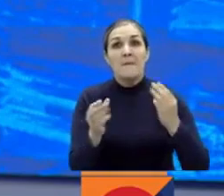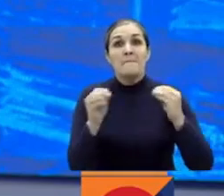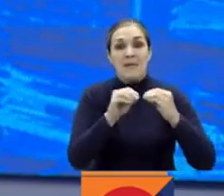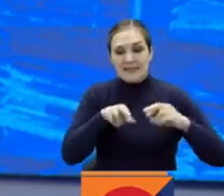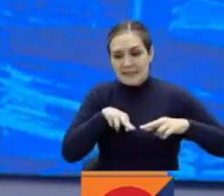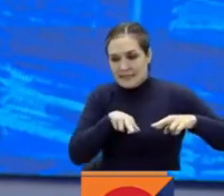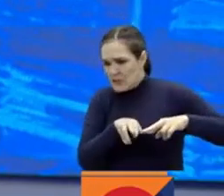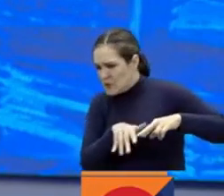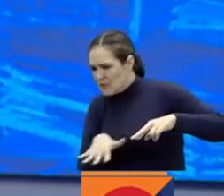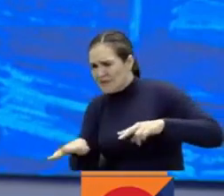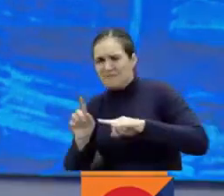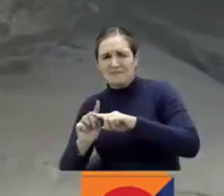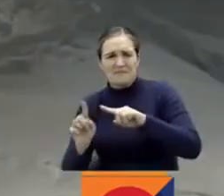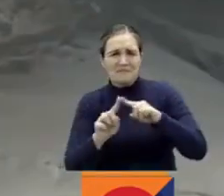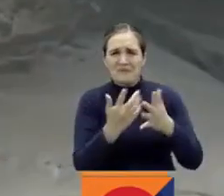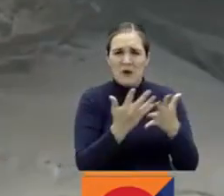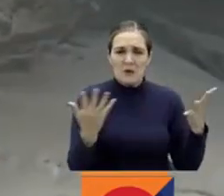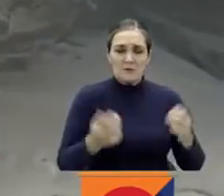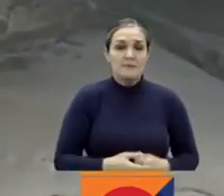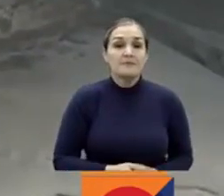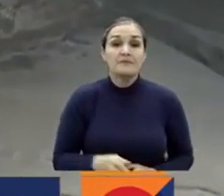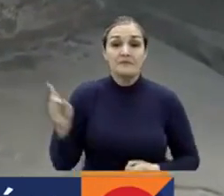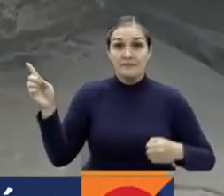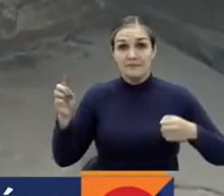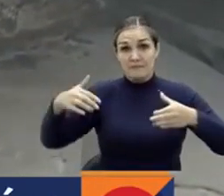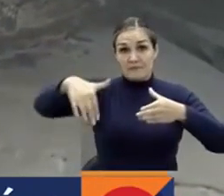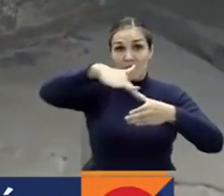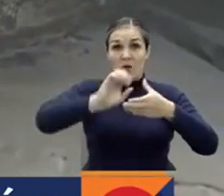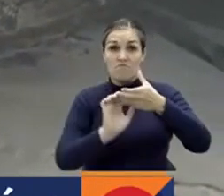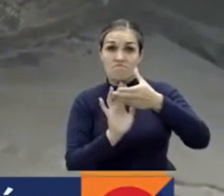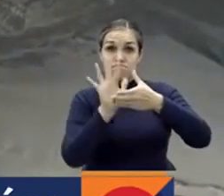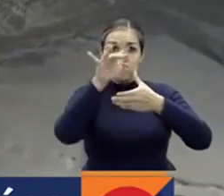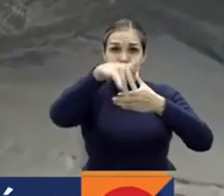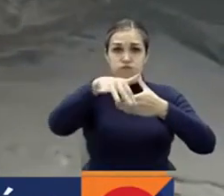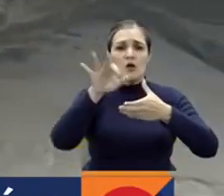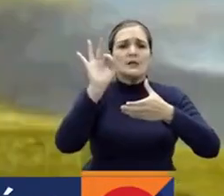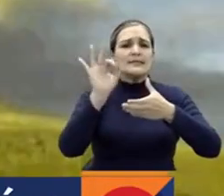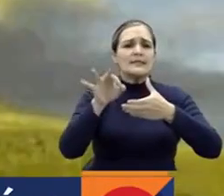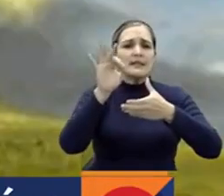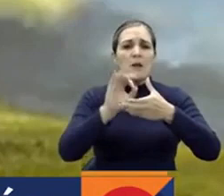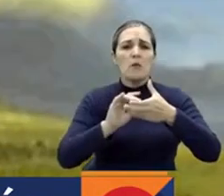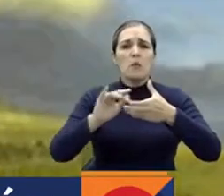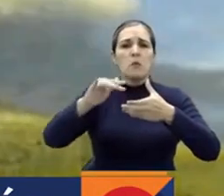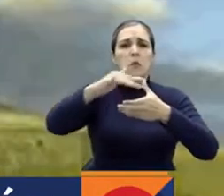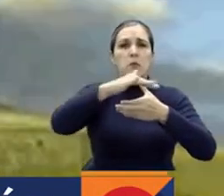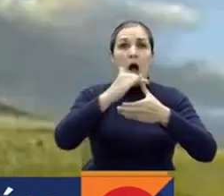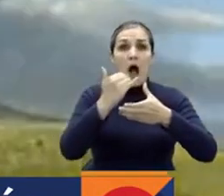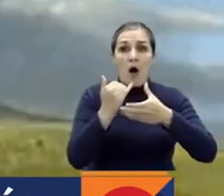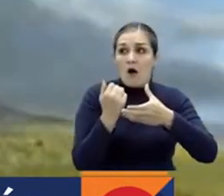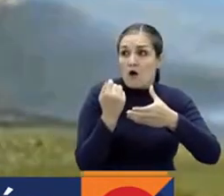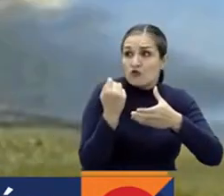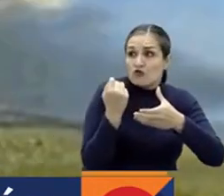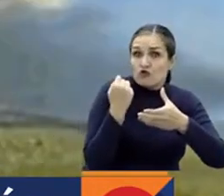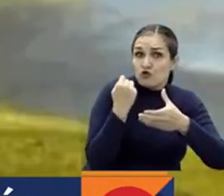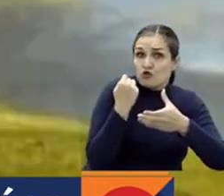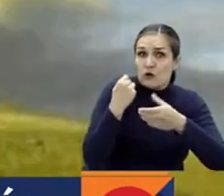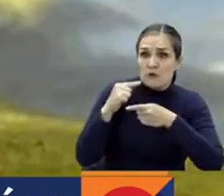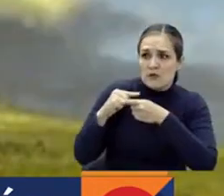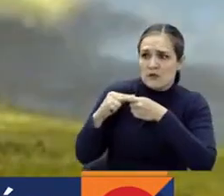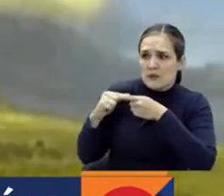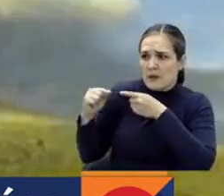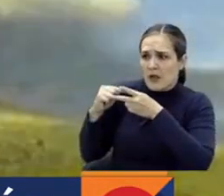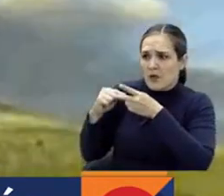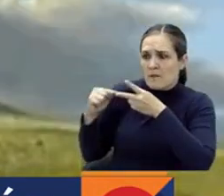estas amenazas. El volcán Nevado del Ruiz casi siempre está en constante actividad. Sin embargo, en las últimas semanas, con